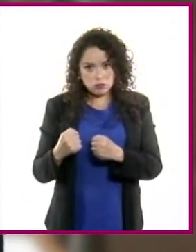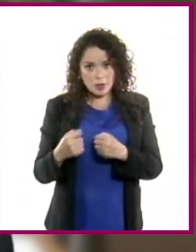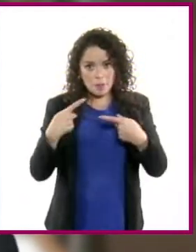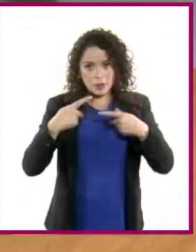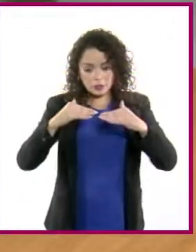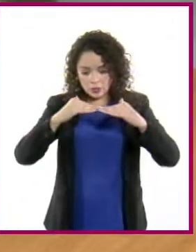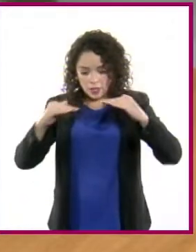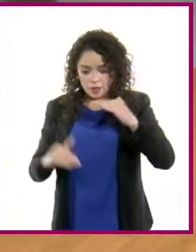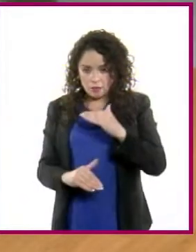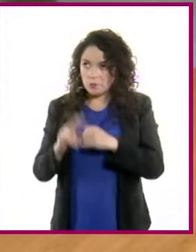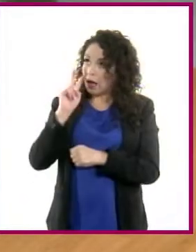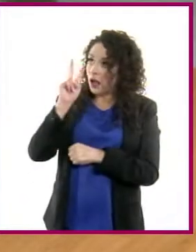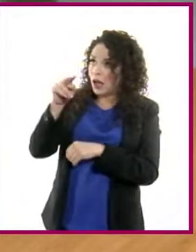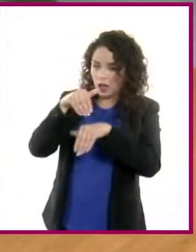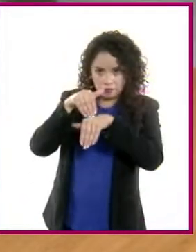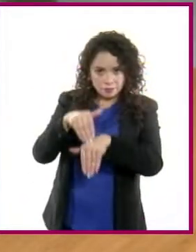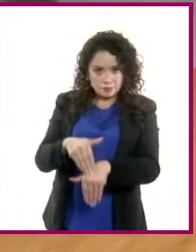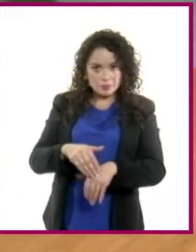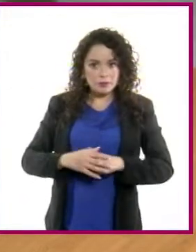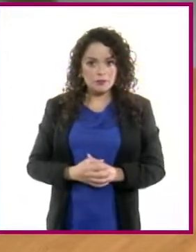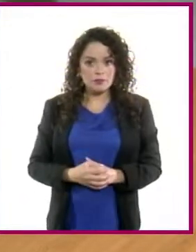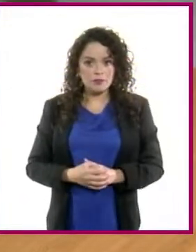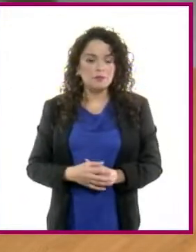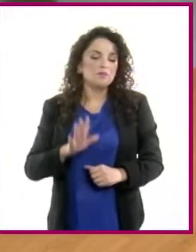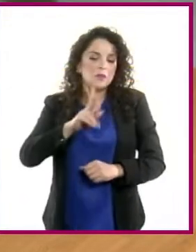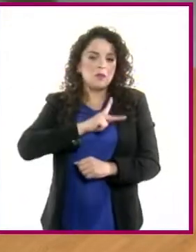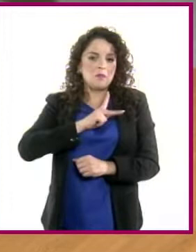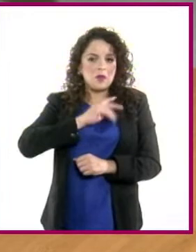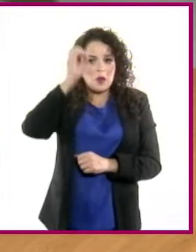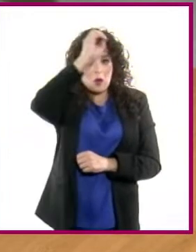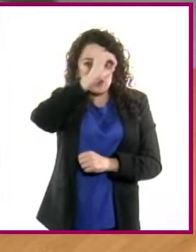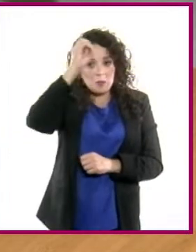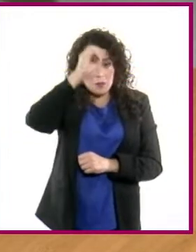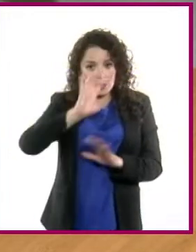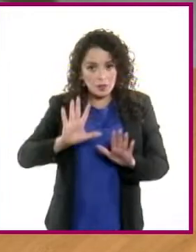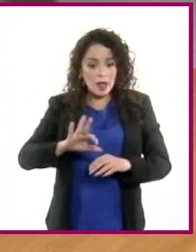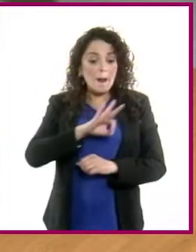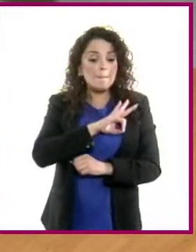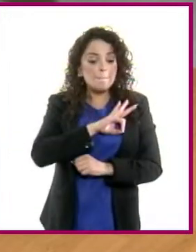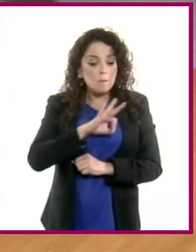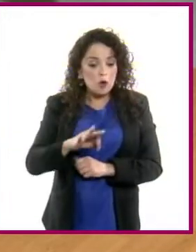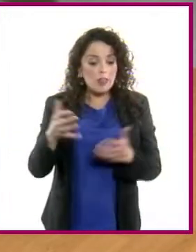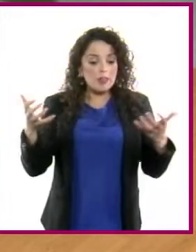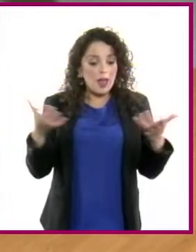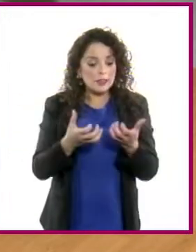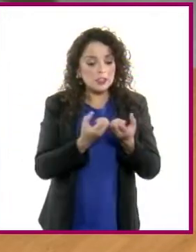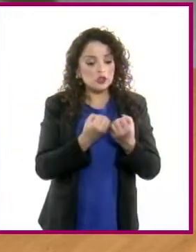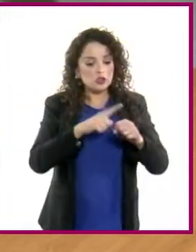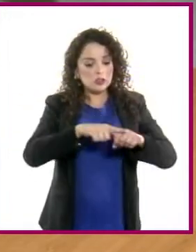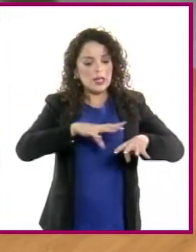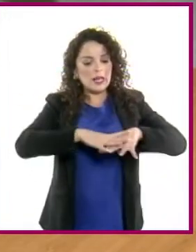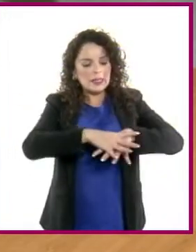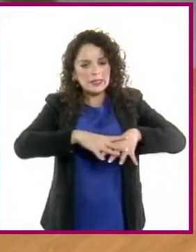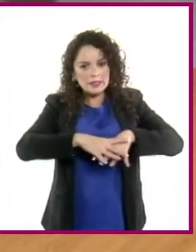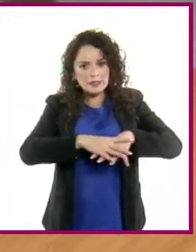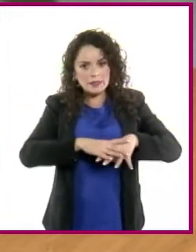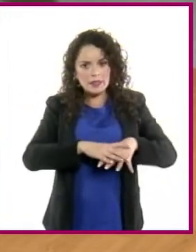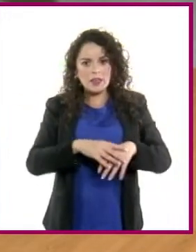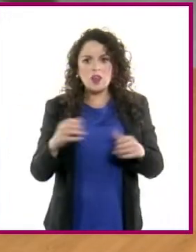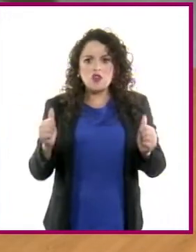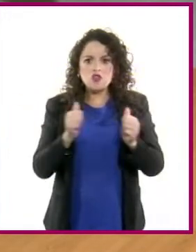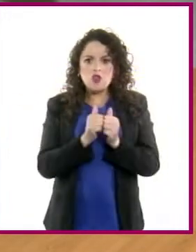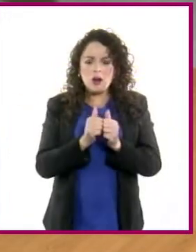abajo. Yo pienso que es posible construir un tejido social que no se base en